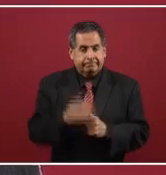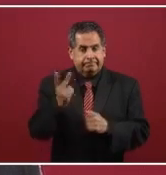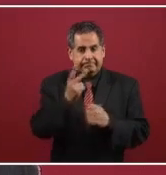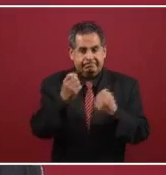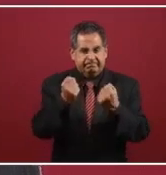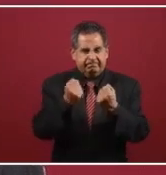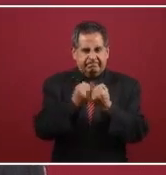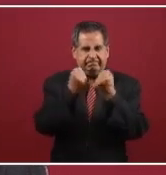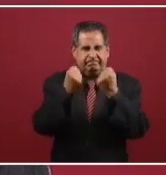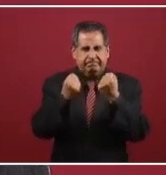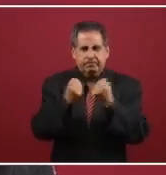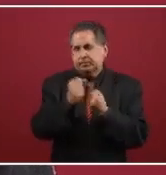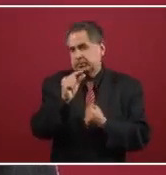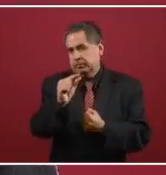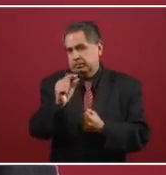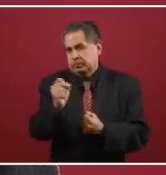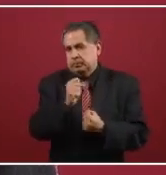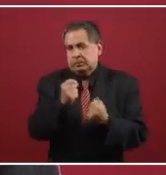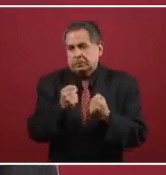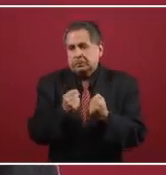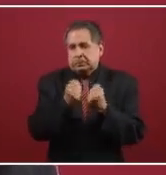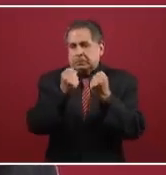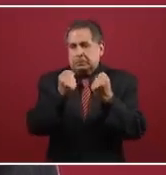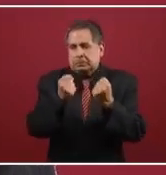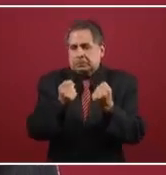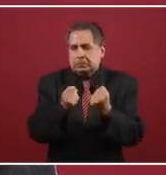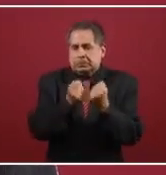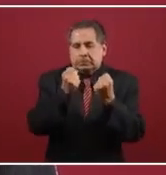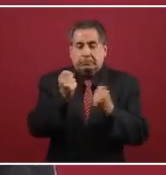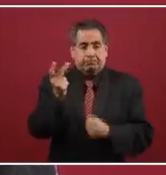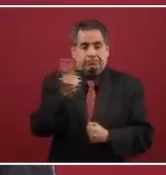confrontando, poquito afortunadamente, ¿no? Pero